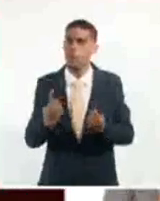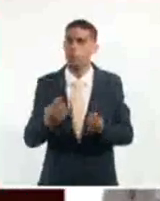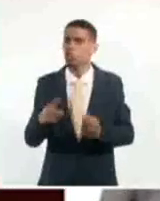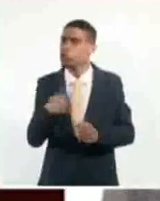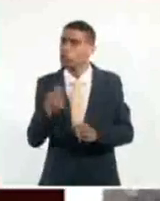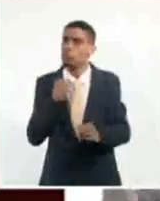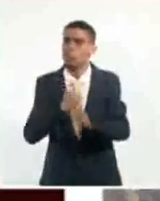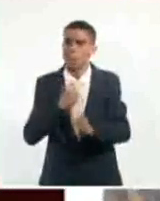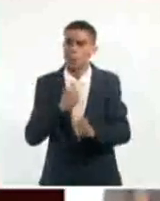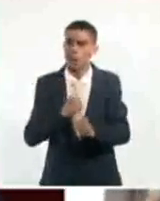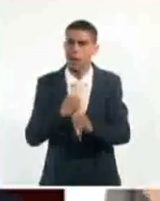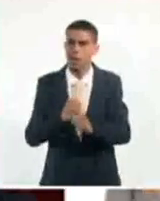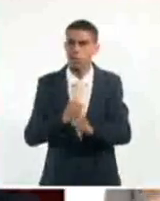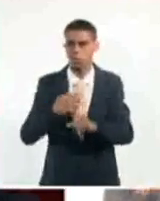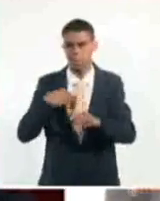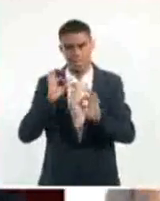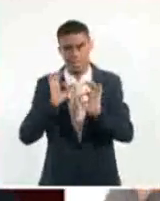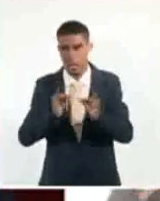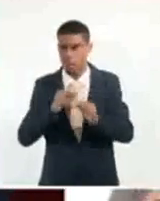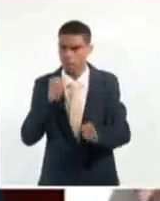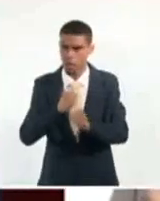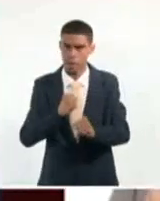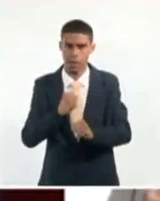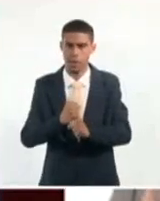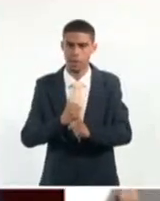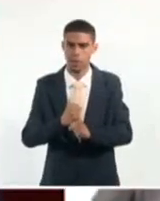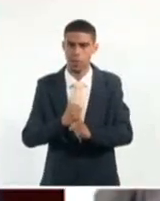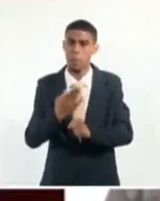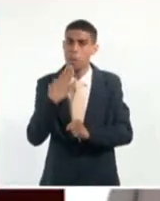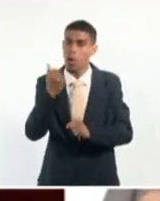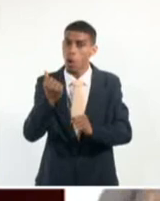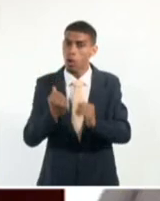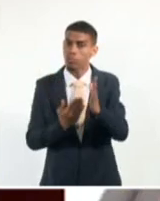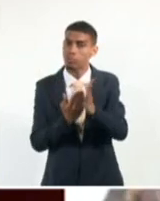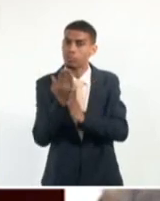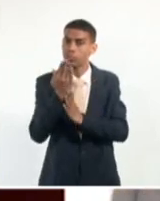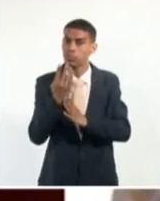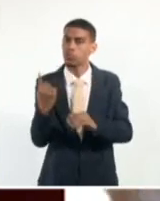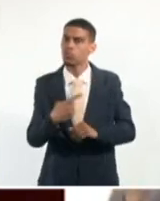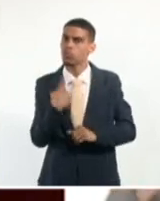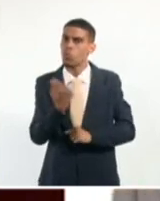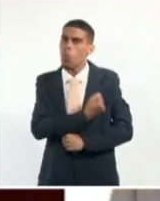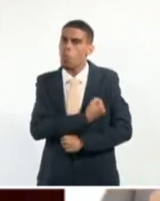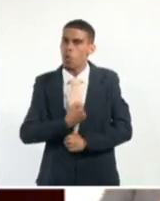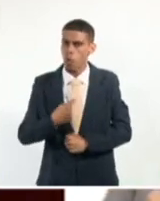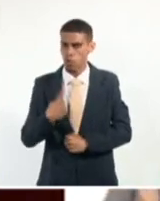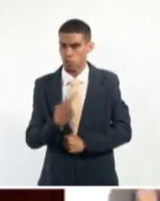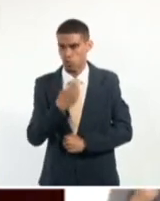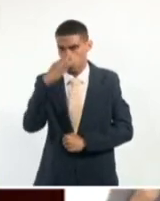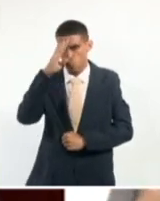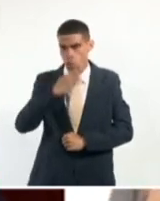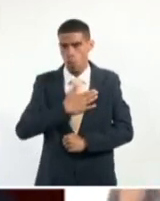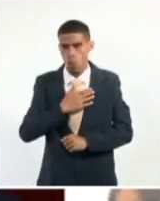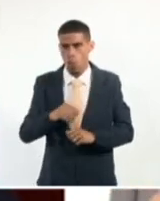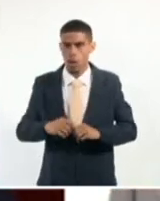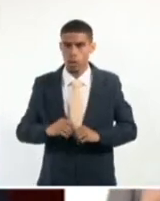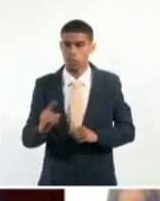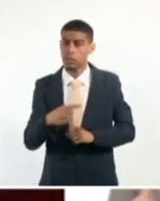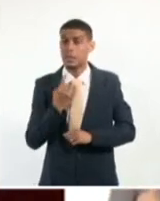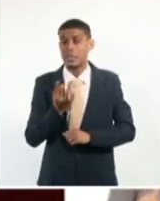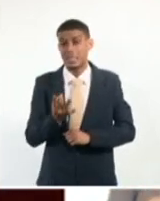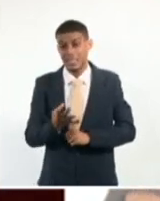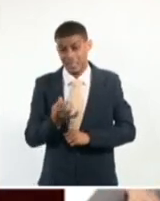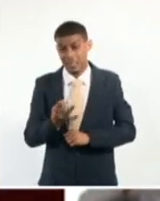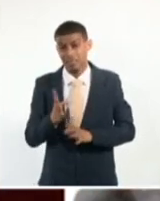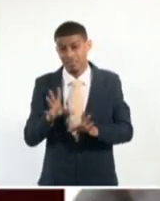trabajando, como siempre, para salir adelante con nuestros propios esfuerzos. Nos duelen los